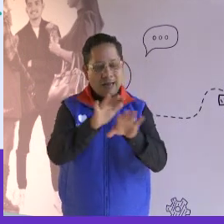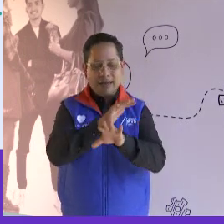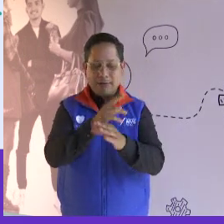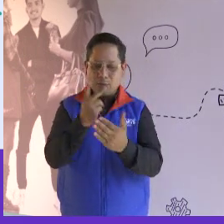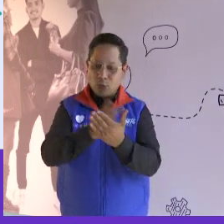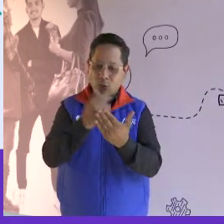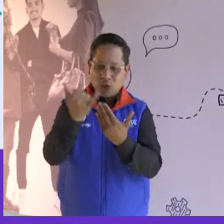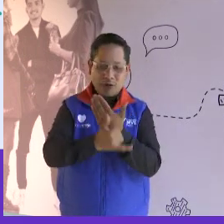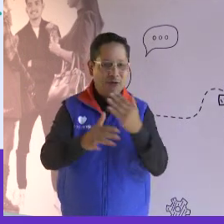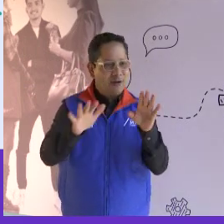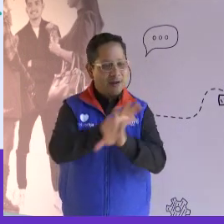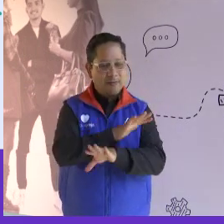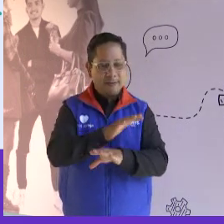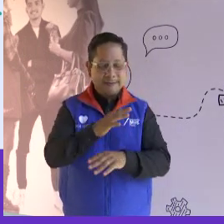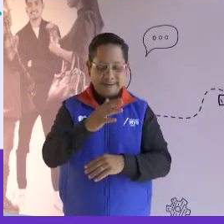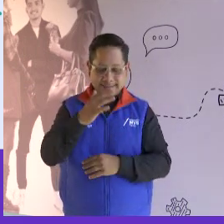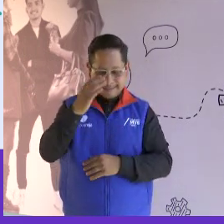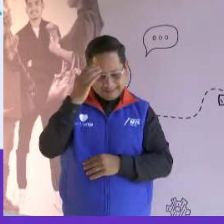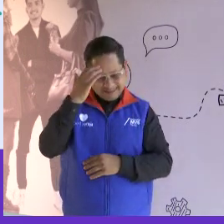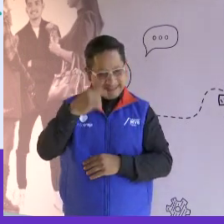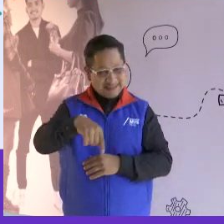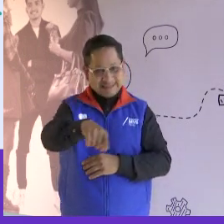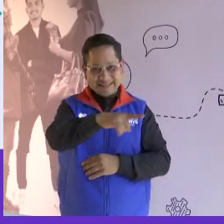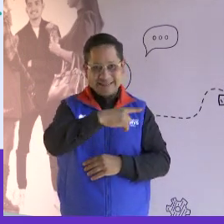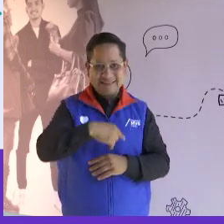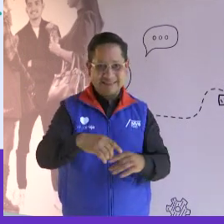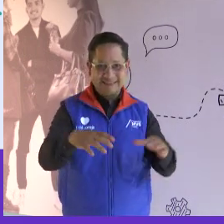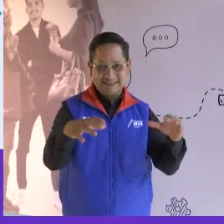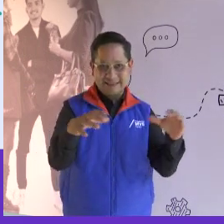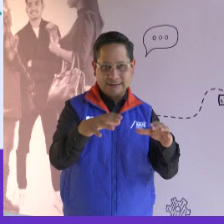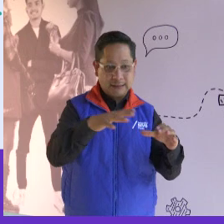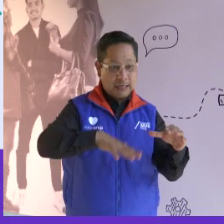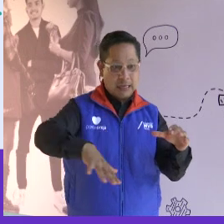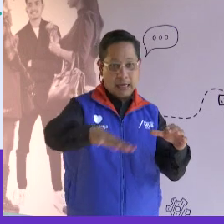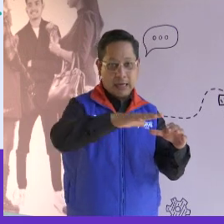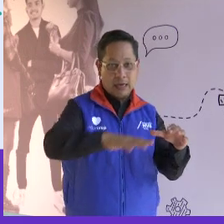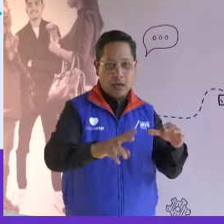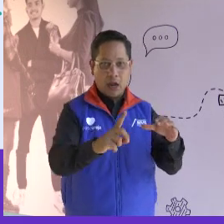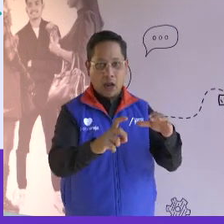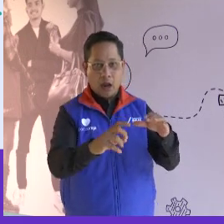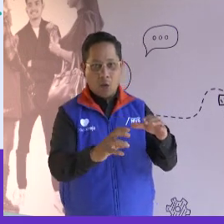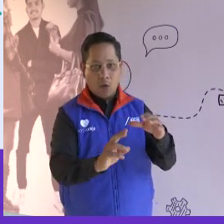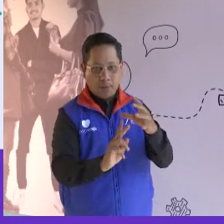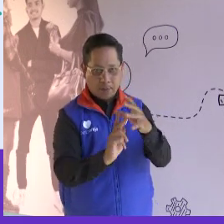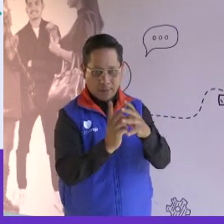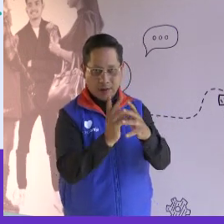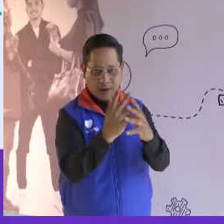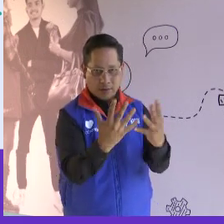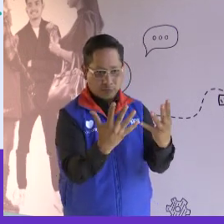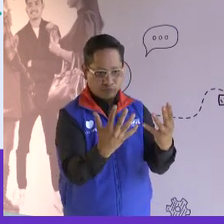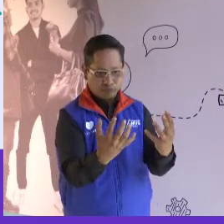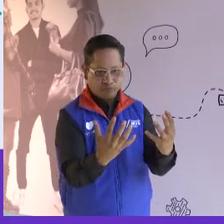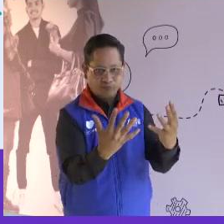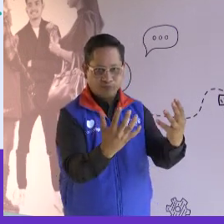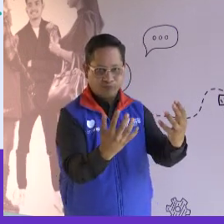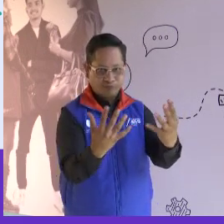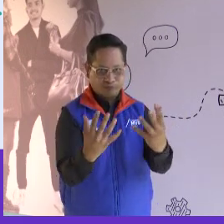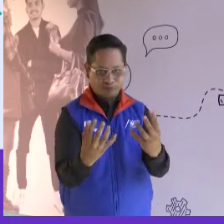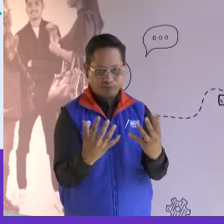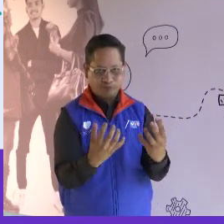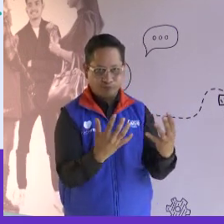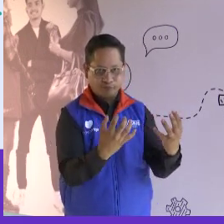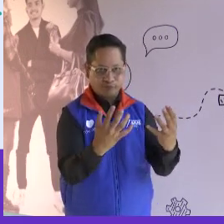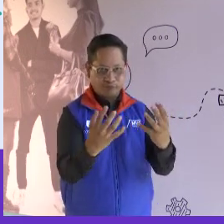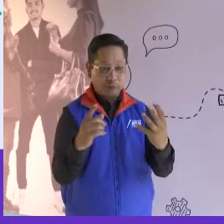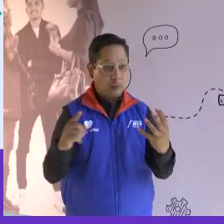Entonces la comunidad, que es Arroyo Moreno, donde estamos trabajando, es un manglar, pues se está quedando pues ahí en ese proceso parado porque